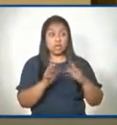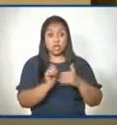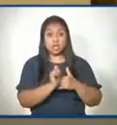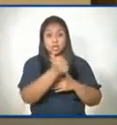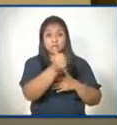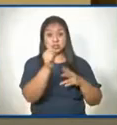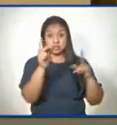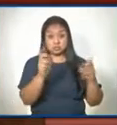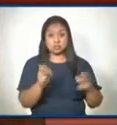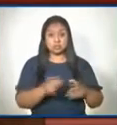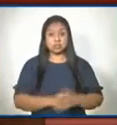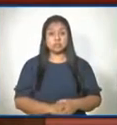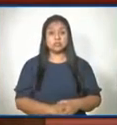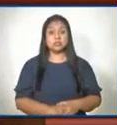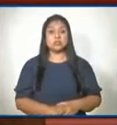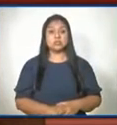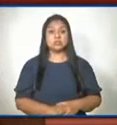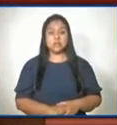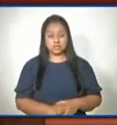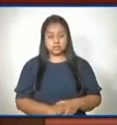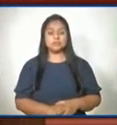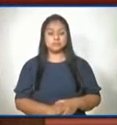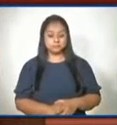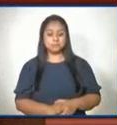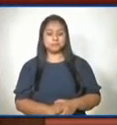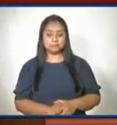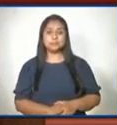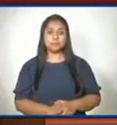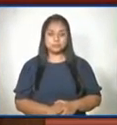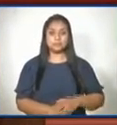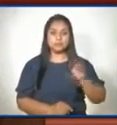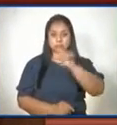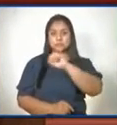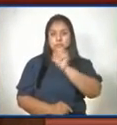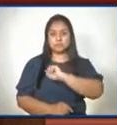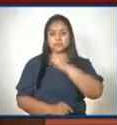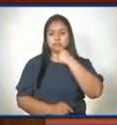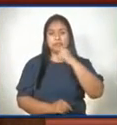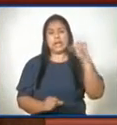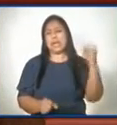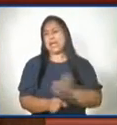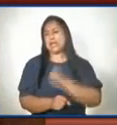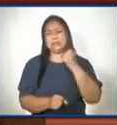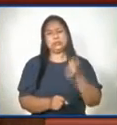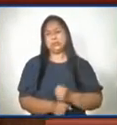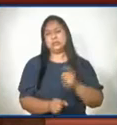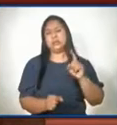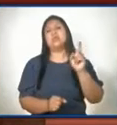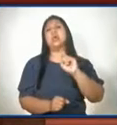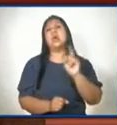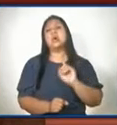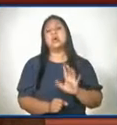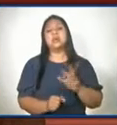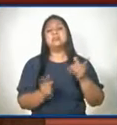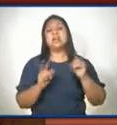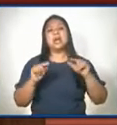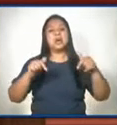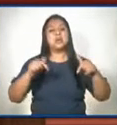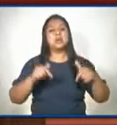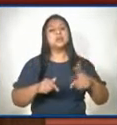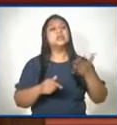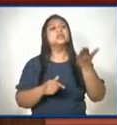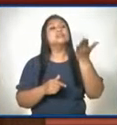en ese tema? Sí, la negociación no ha sido tanto por años. Ahorita se